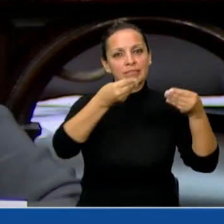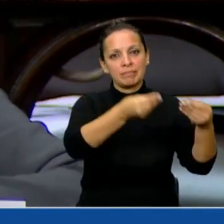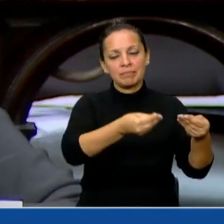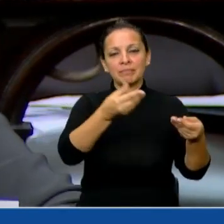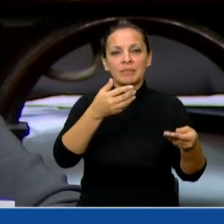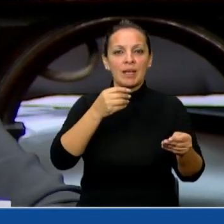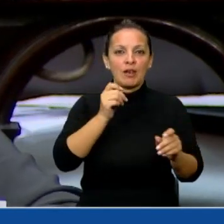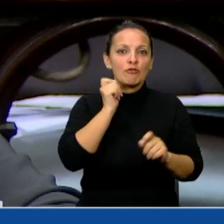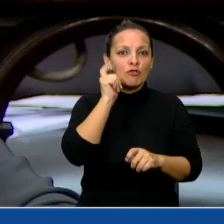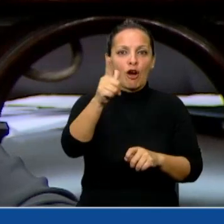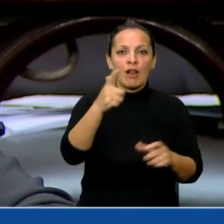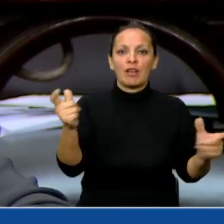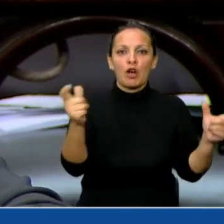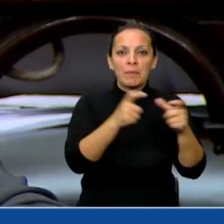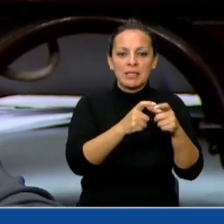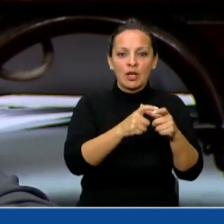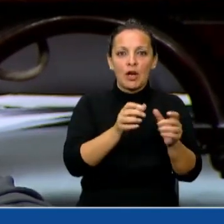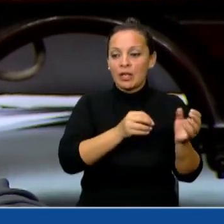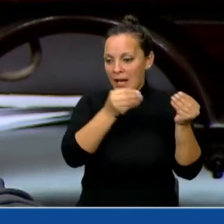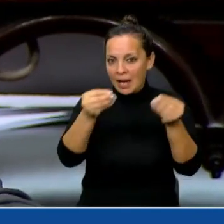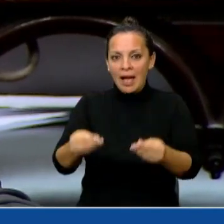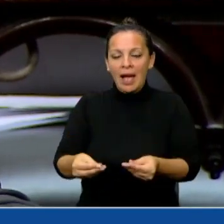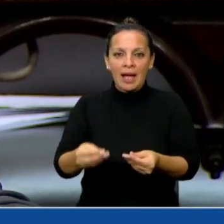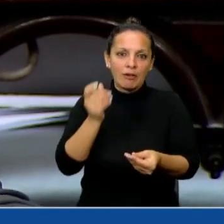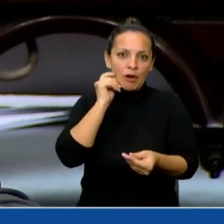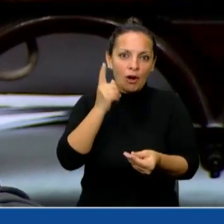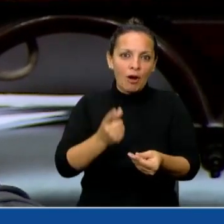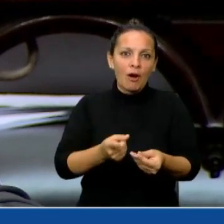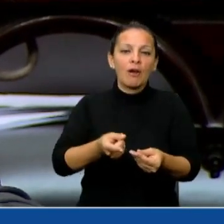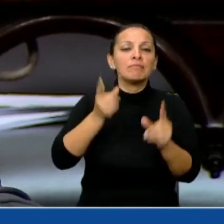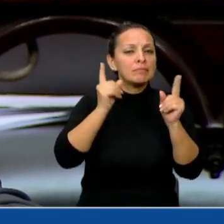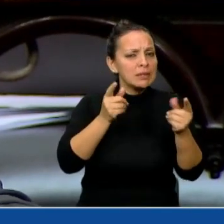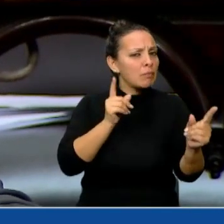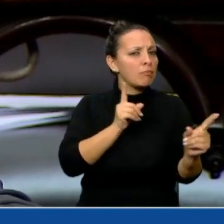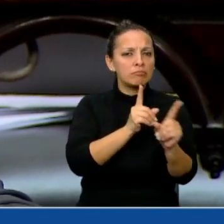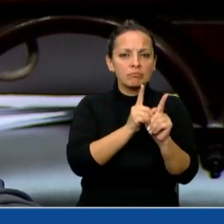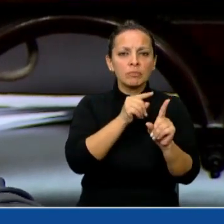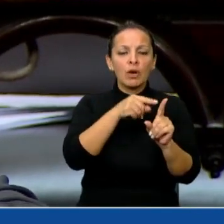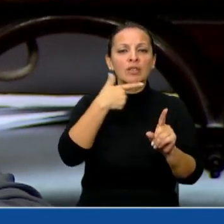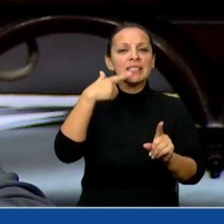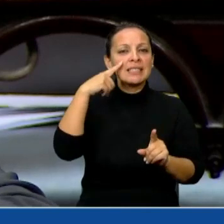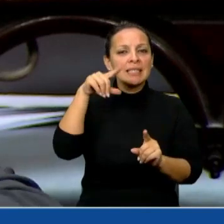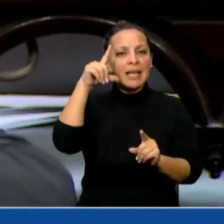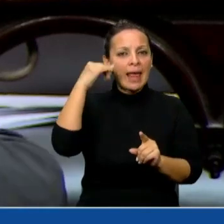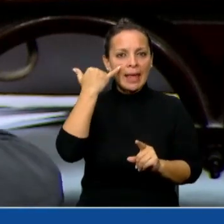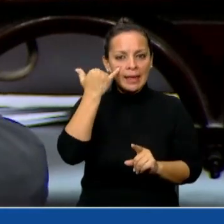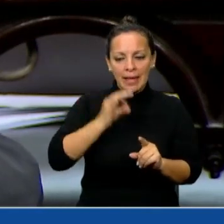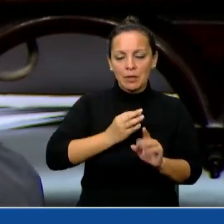logramos dictaminar en comisión, que nunca llegó al recinto, que volvimos a dictaminar con la diputada Siley el año pasado y